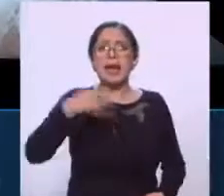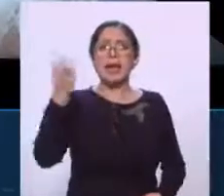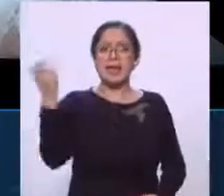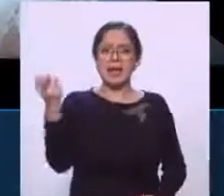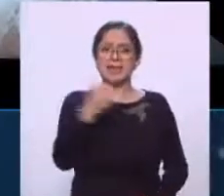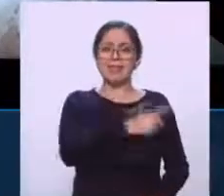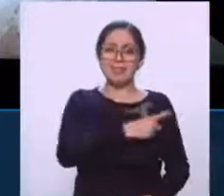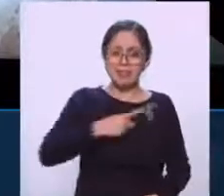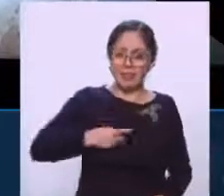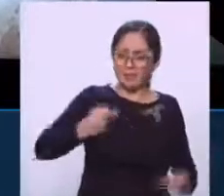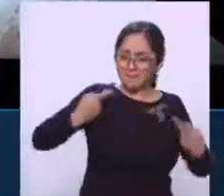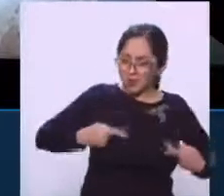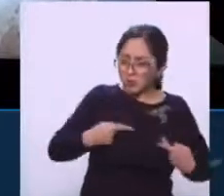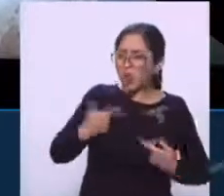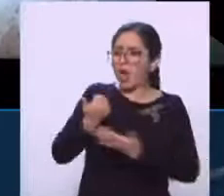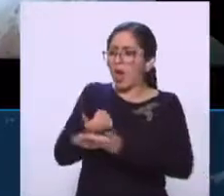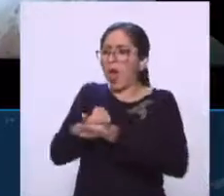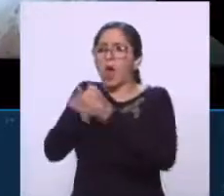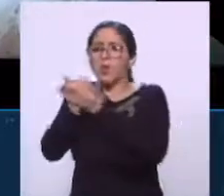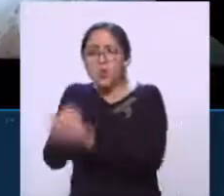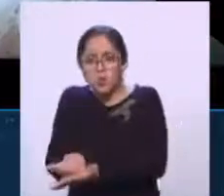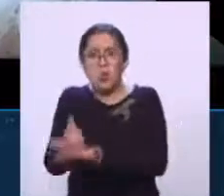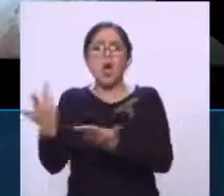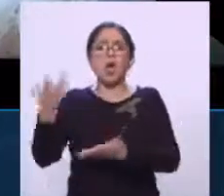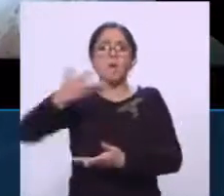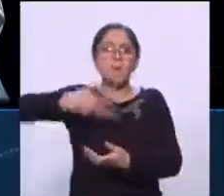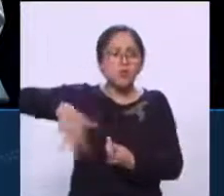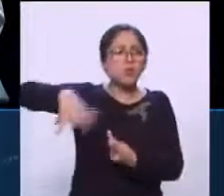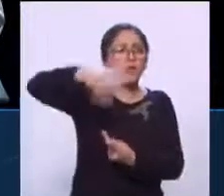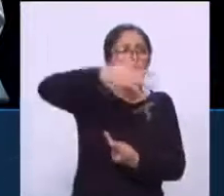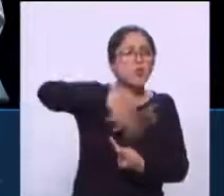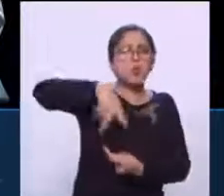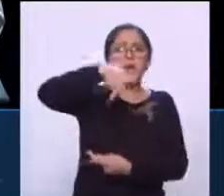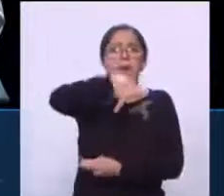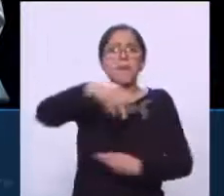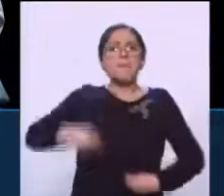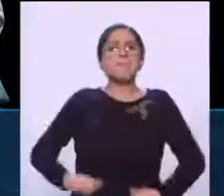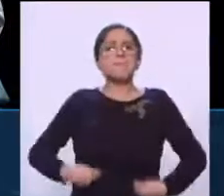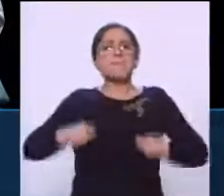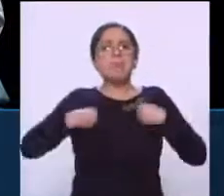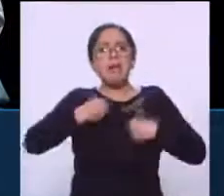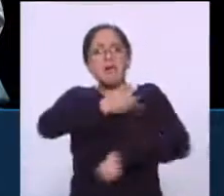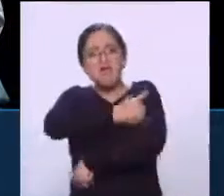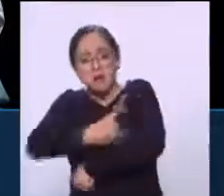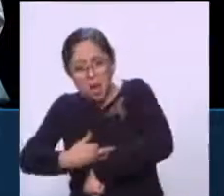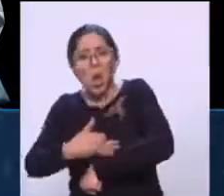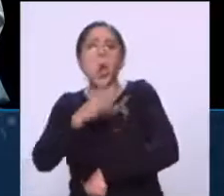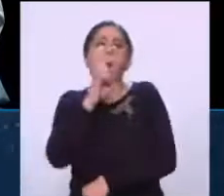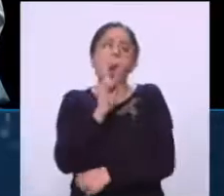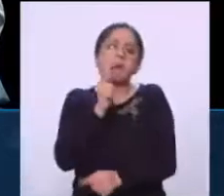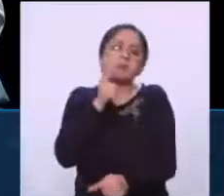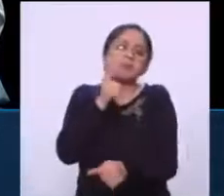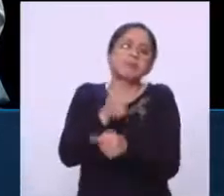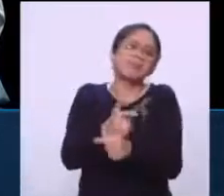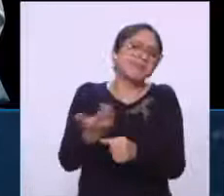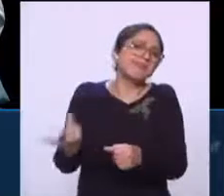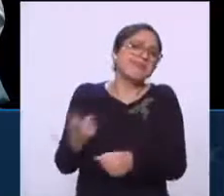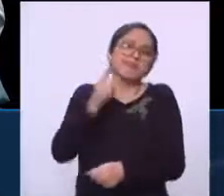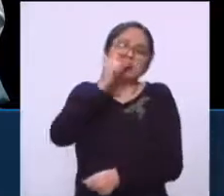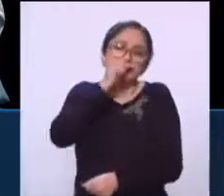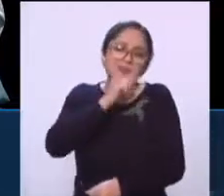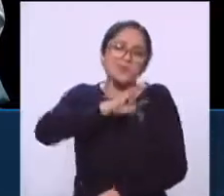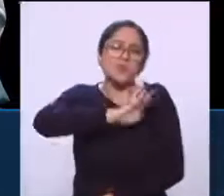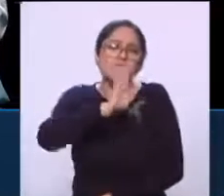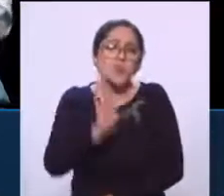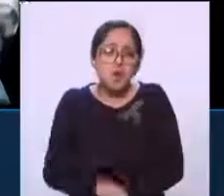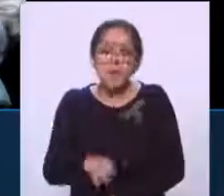acompañar a las familias para recuperar y buscar en vida a los familiares, y si no en muerte, ¿no? Entonces el fiscal